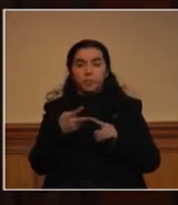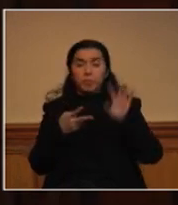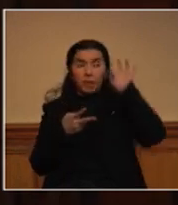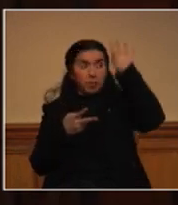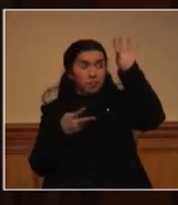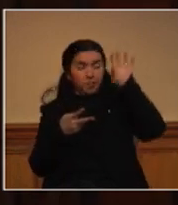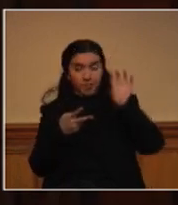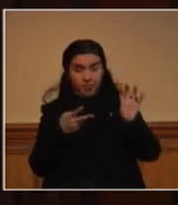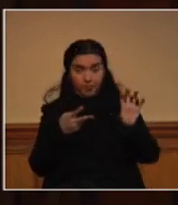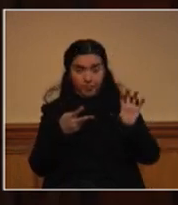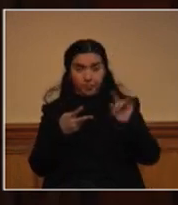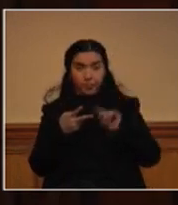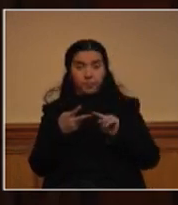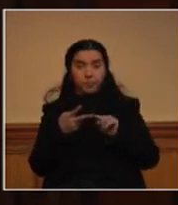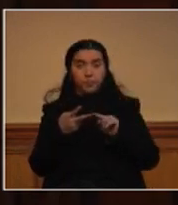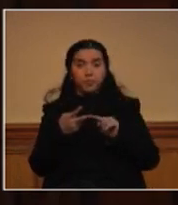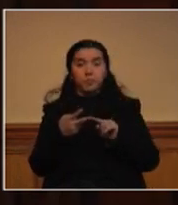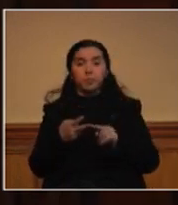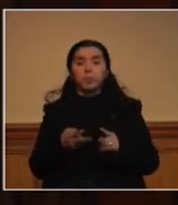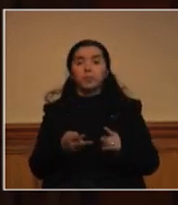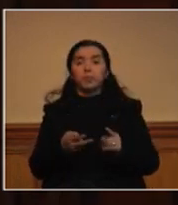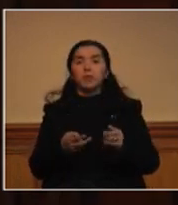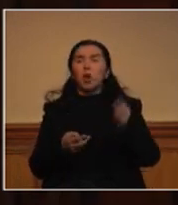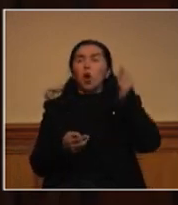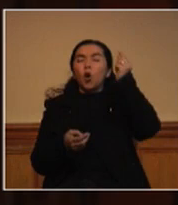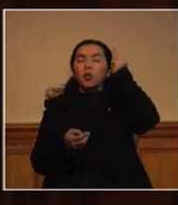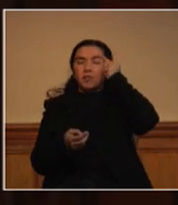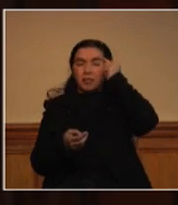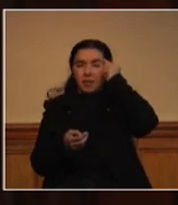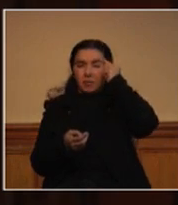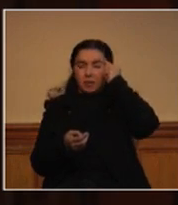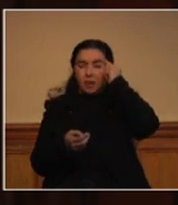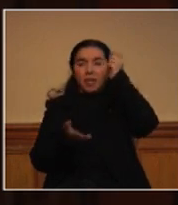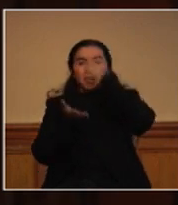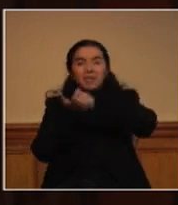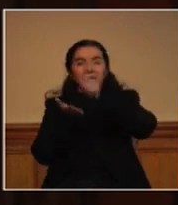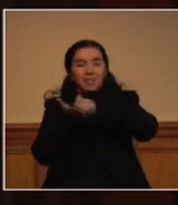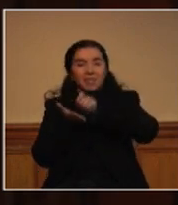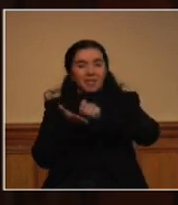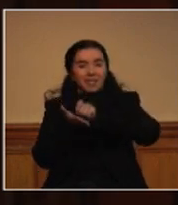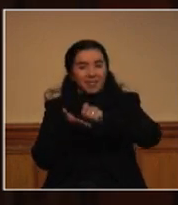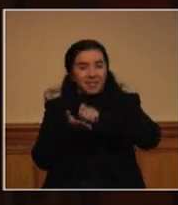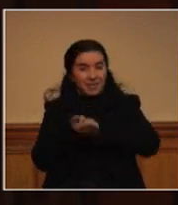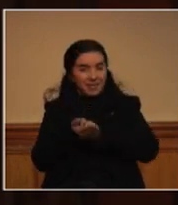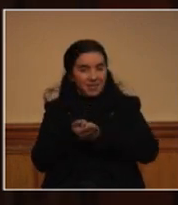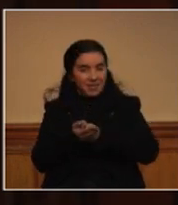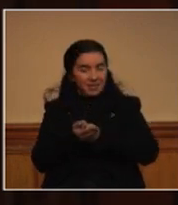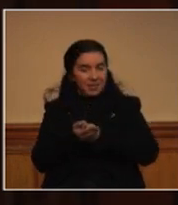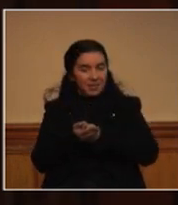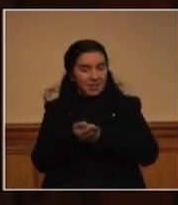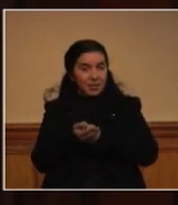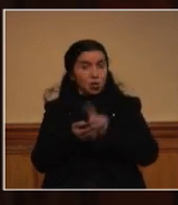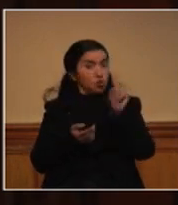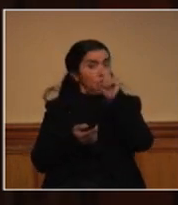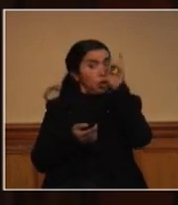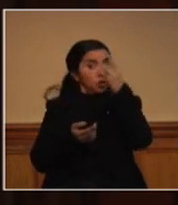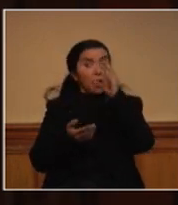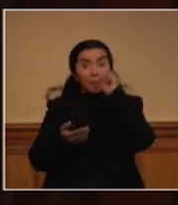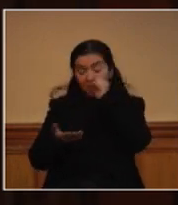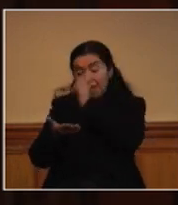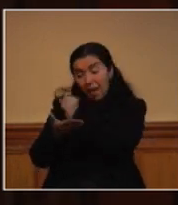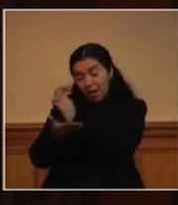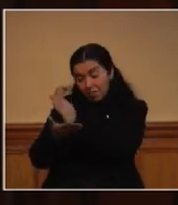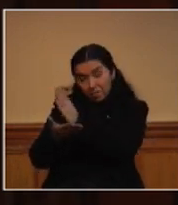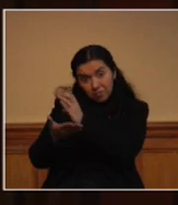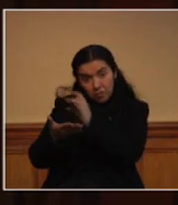imagen, sería la conciencia de lo escrito. La conciencia de lo escrito no es el aprendizaje de las letras. La